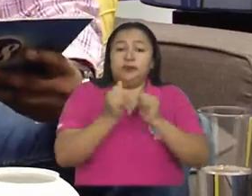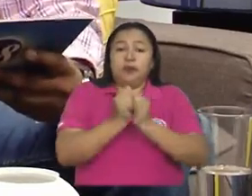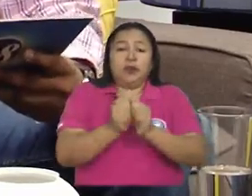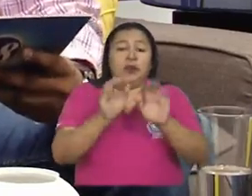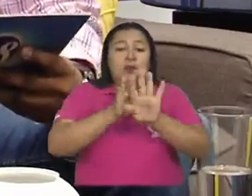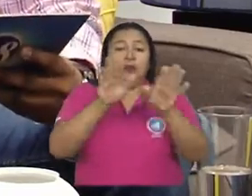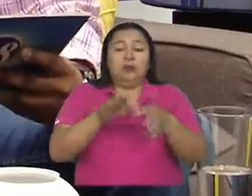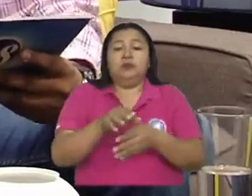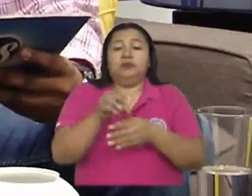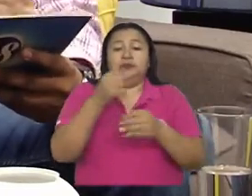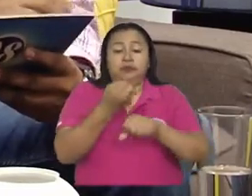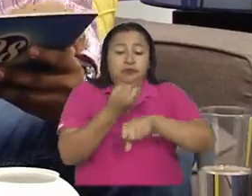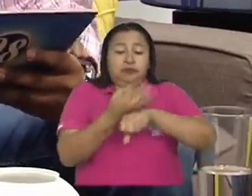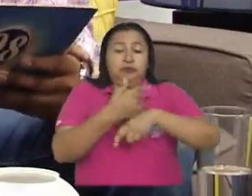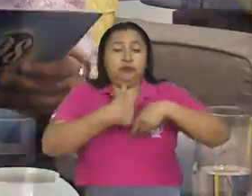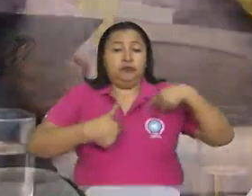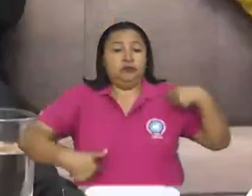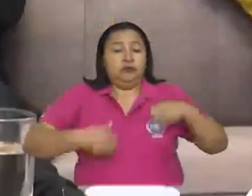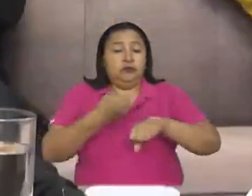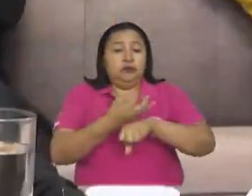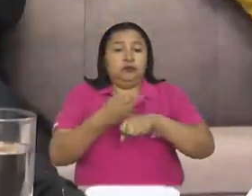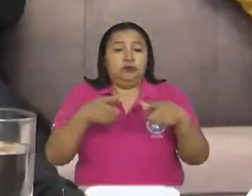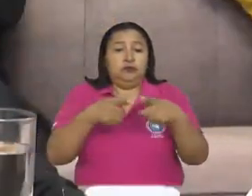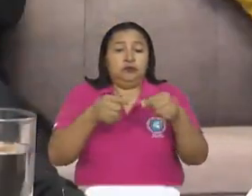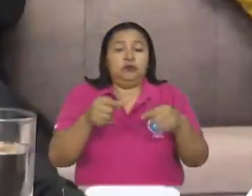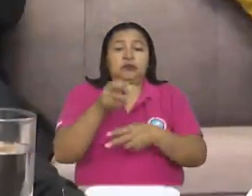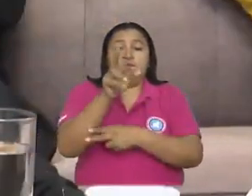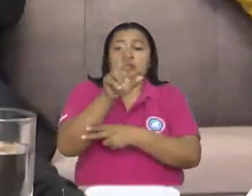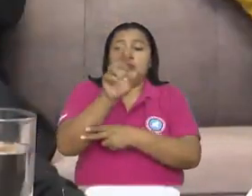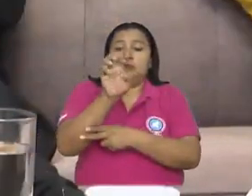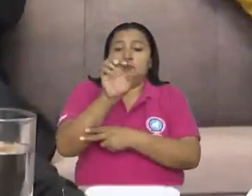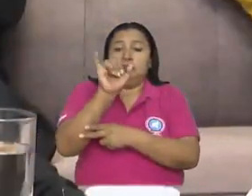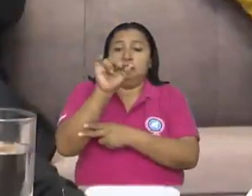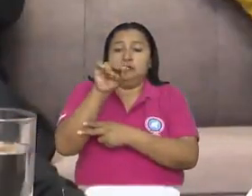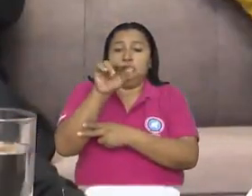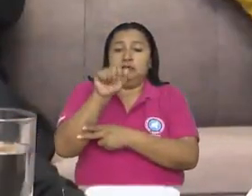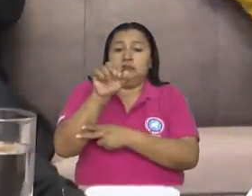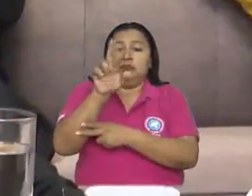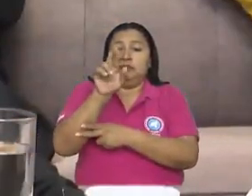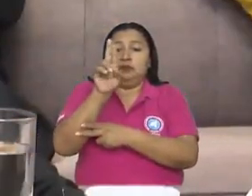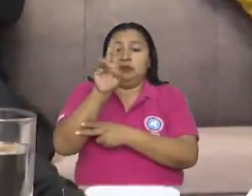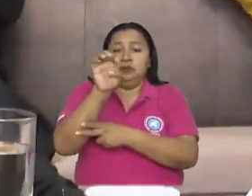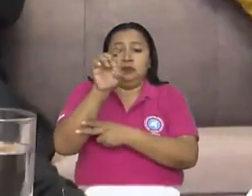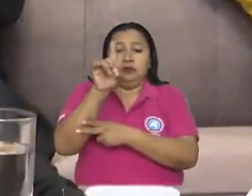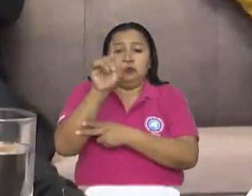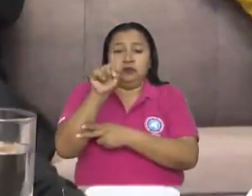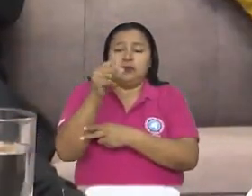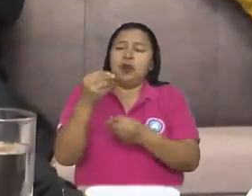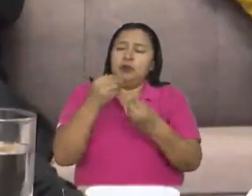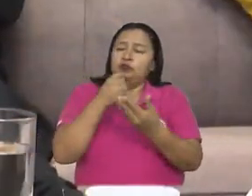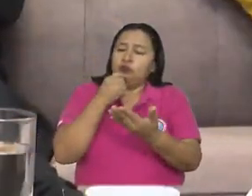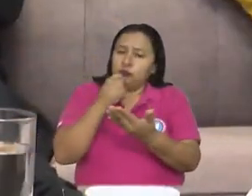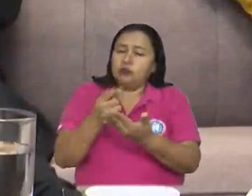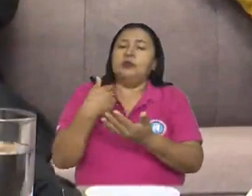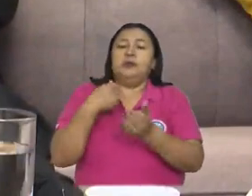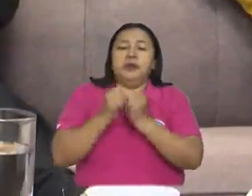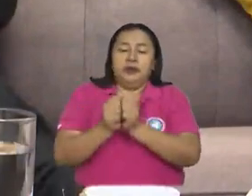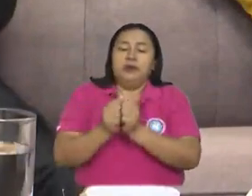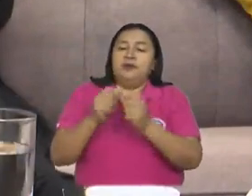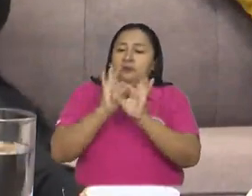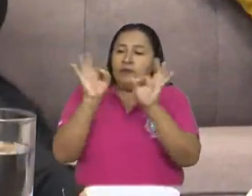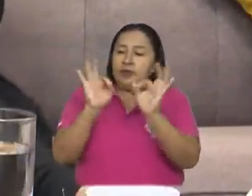Reina Rueda, alcaldesa de Managua. Y pues también un placer, compañera, que esté con nosotros. En principio, feliz año nuevo, también